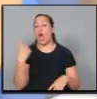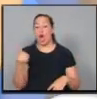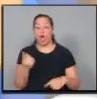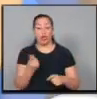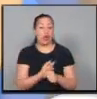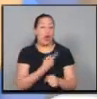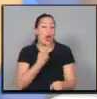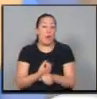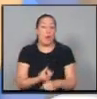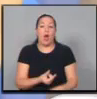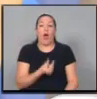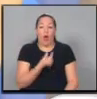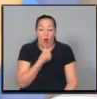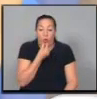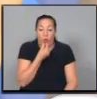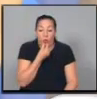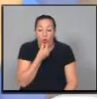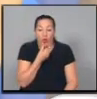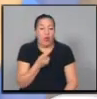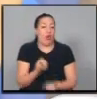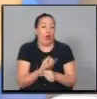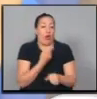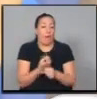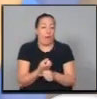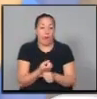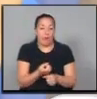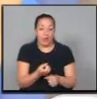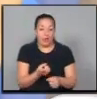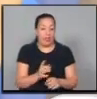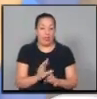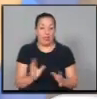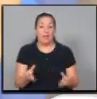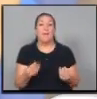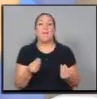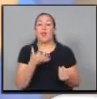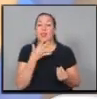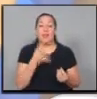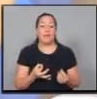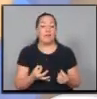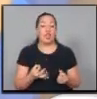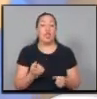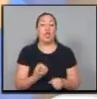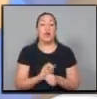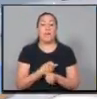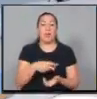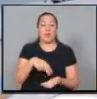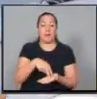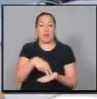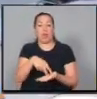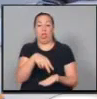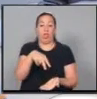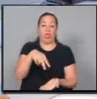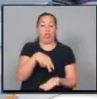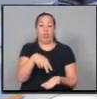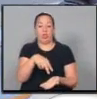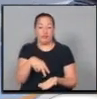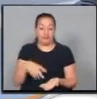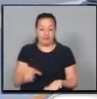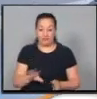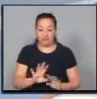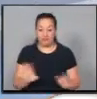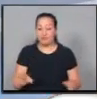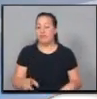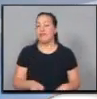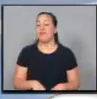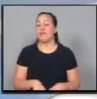como este hombre, sostener el soplo durante mucho tiempo porque realmente ni siquiera se pueden mantener en pie. Tremendo. Bueno, fíjate